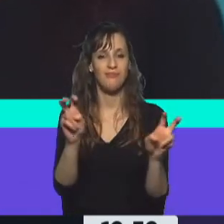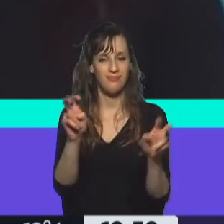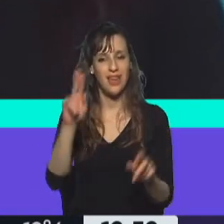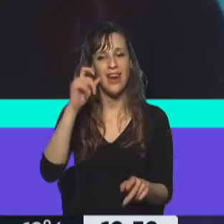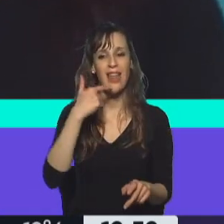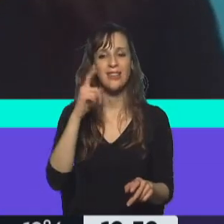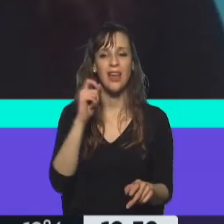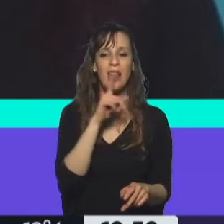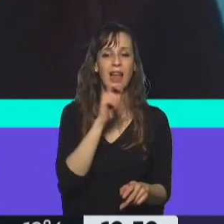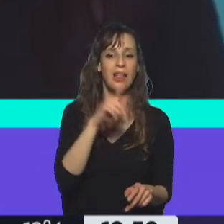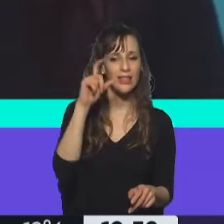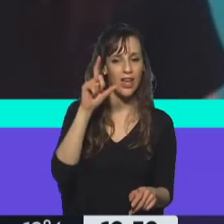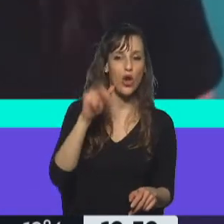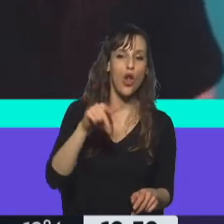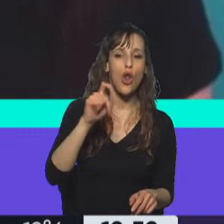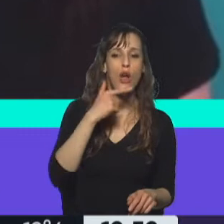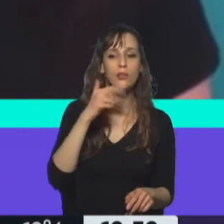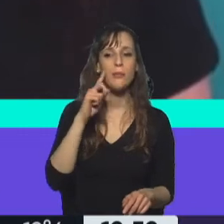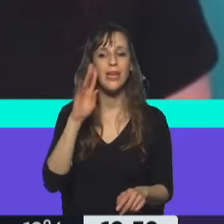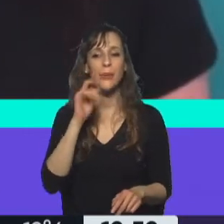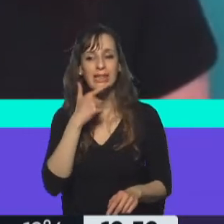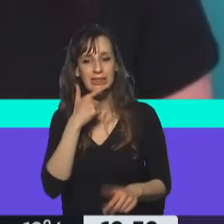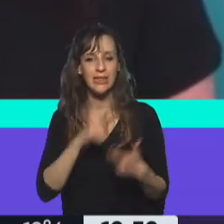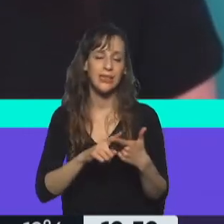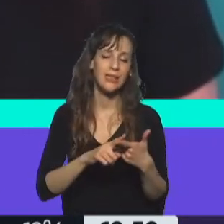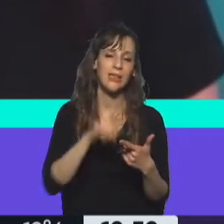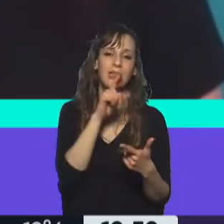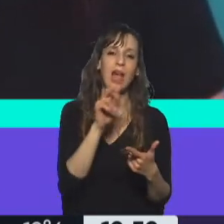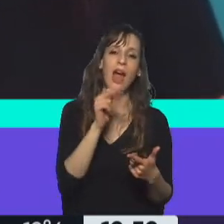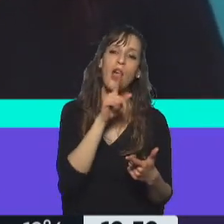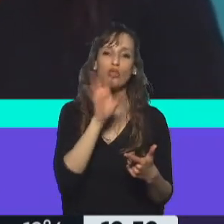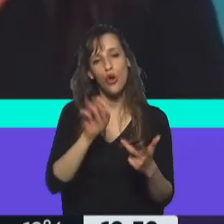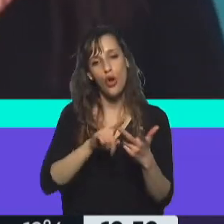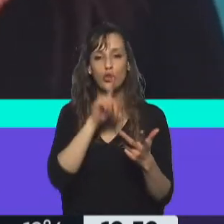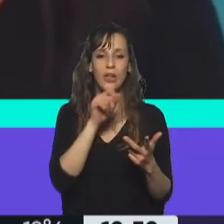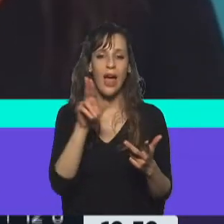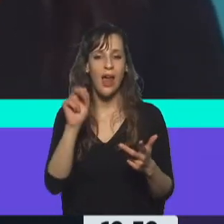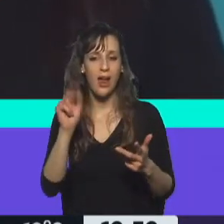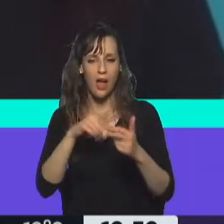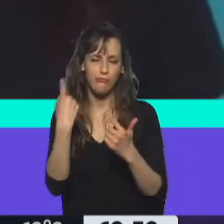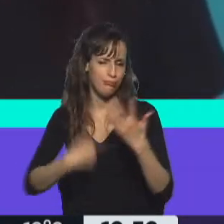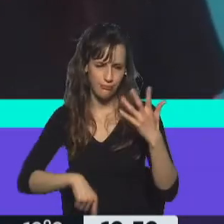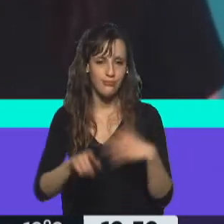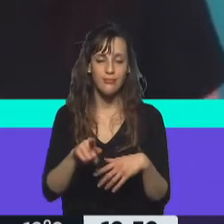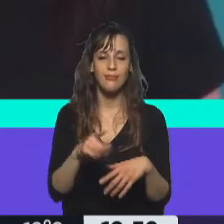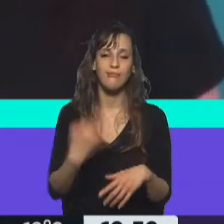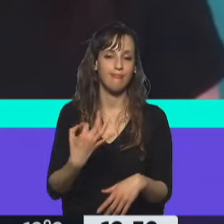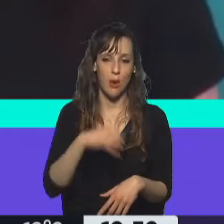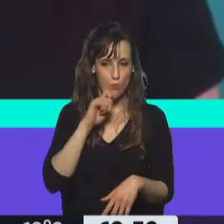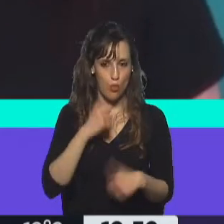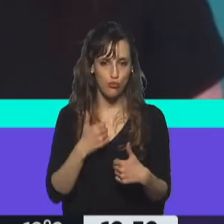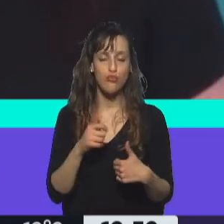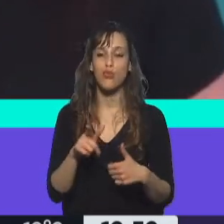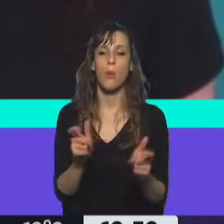Tarará, Taranto, buenas películas para ver, para descubrir la producción documental independiente de nuestro país, tan